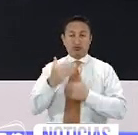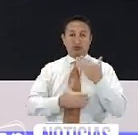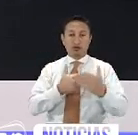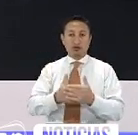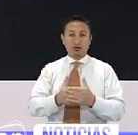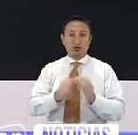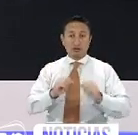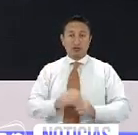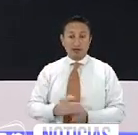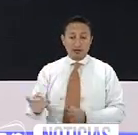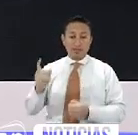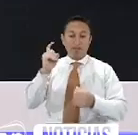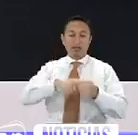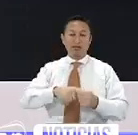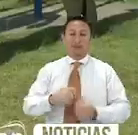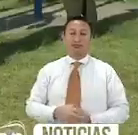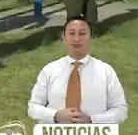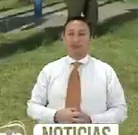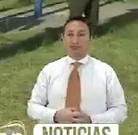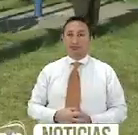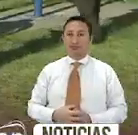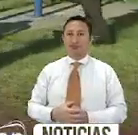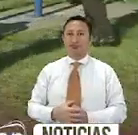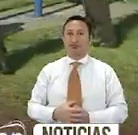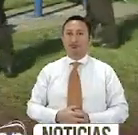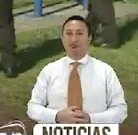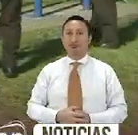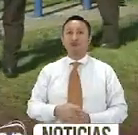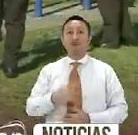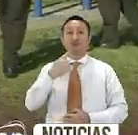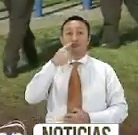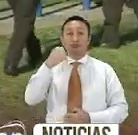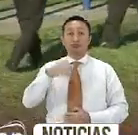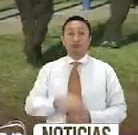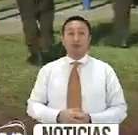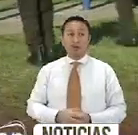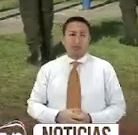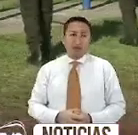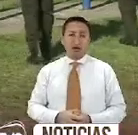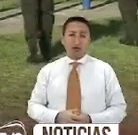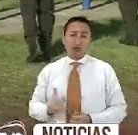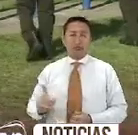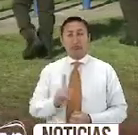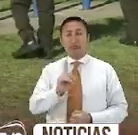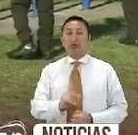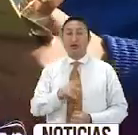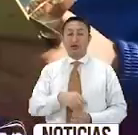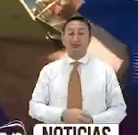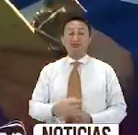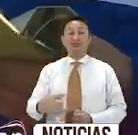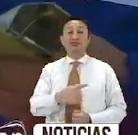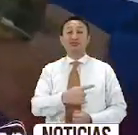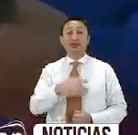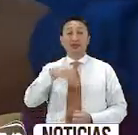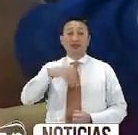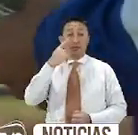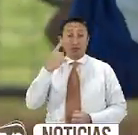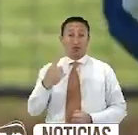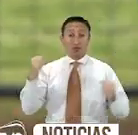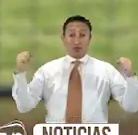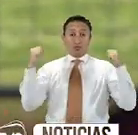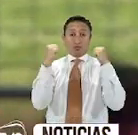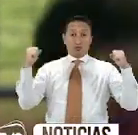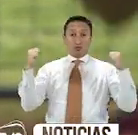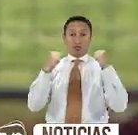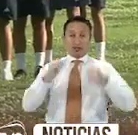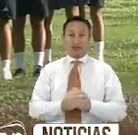de reclutamiento. El hombre se presentó como cualquier otro aspirante más al llamado de las pruebas físicas del proceso